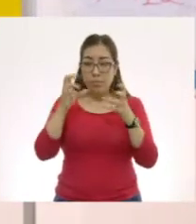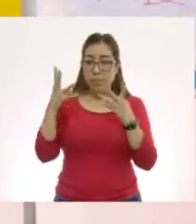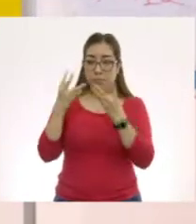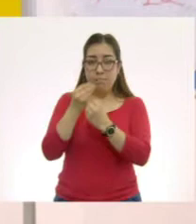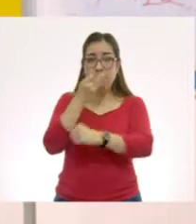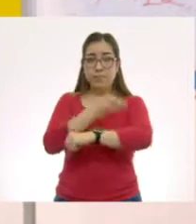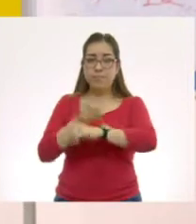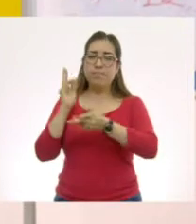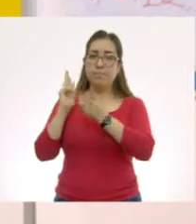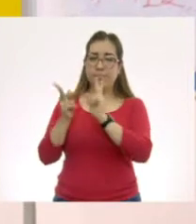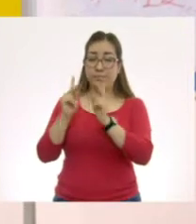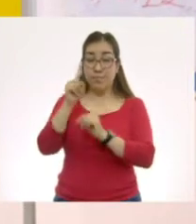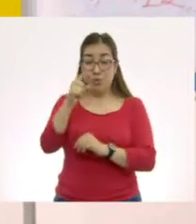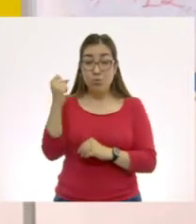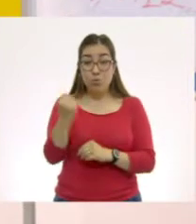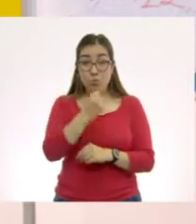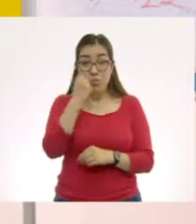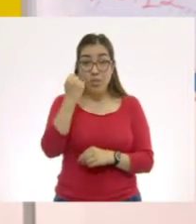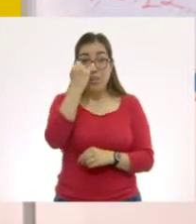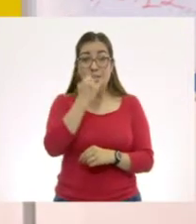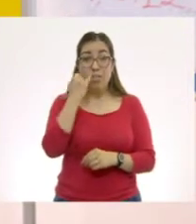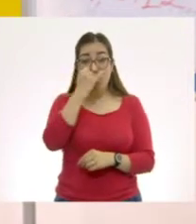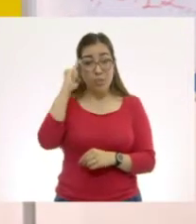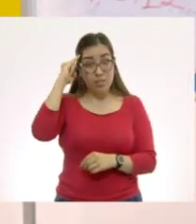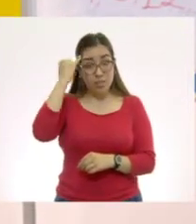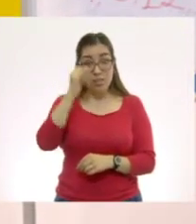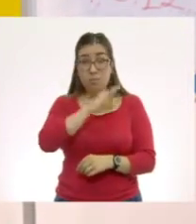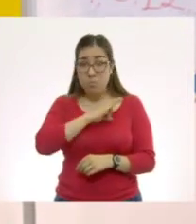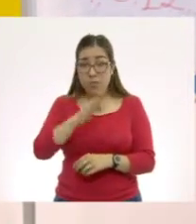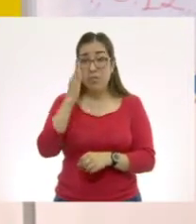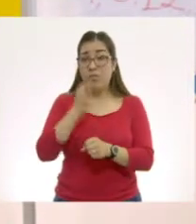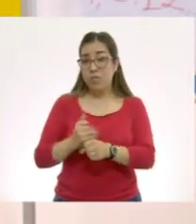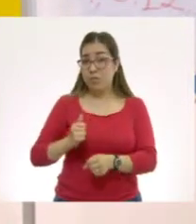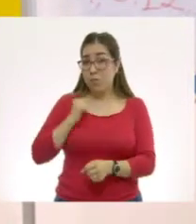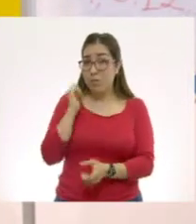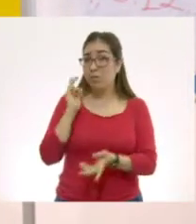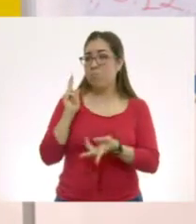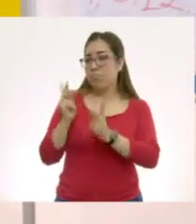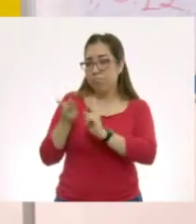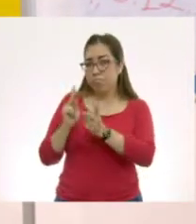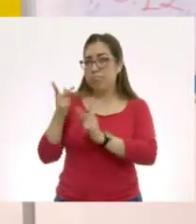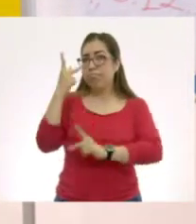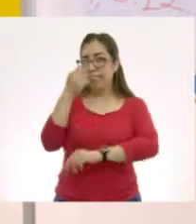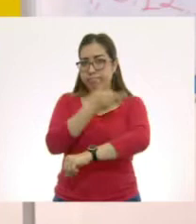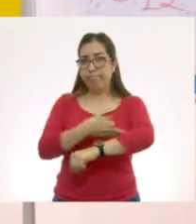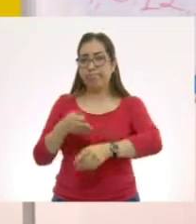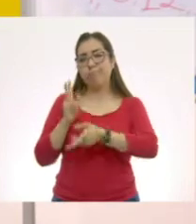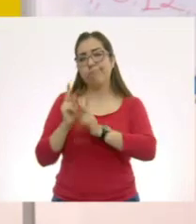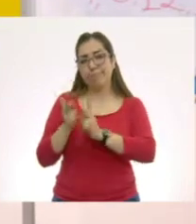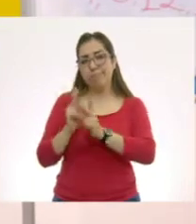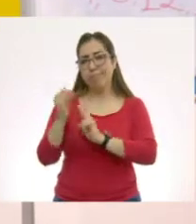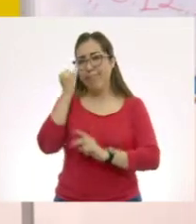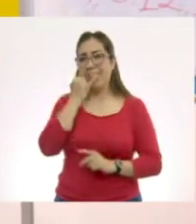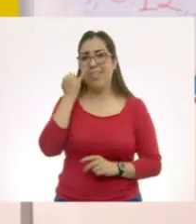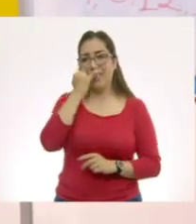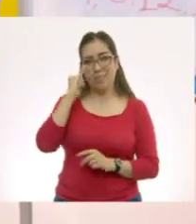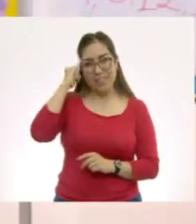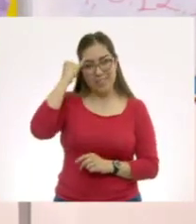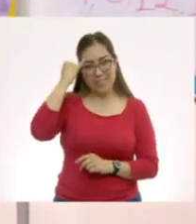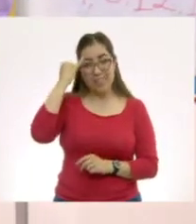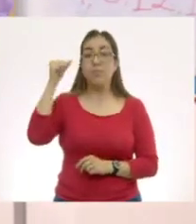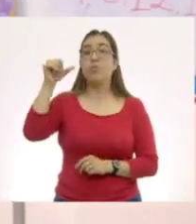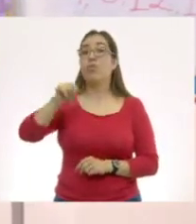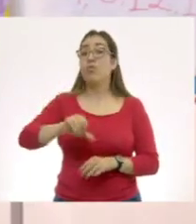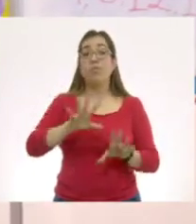Si tienes la fortuna de hablar una lengua indígena, aprovecha también este momento para practicarla y platica con tu familia en tu lengua materna. Por